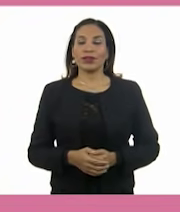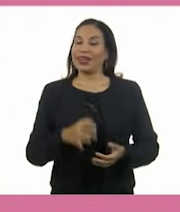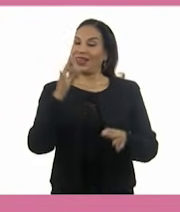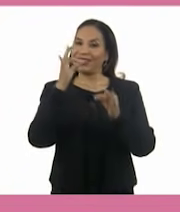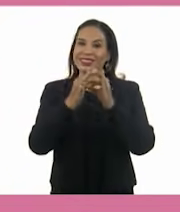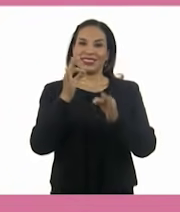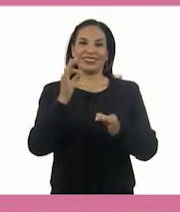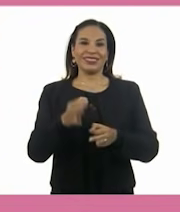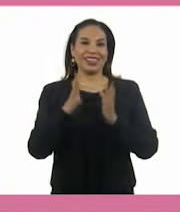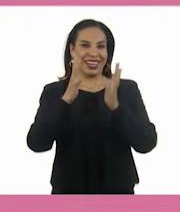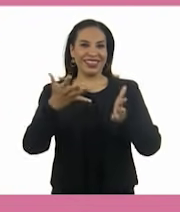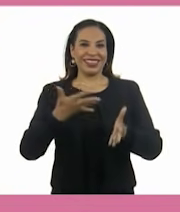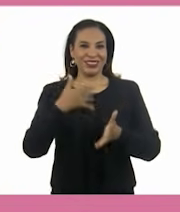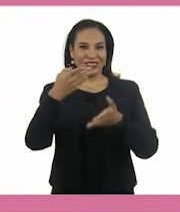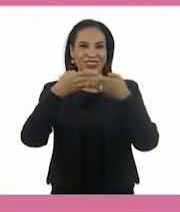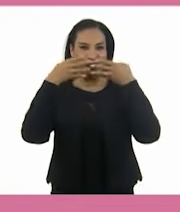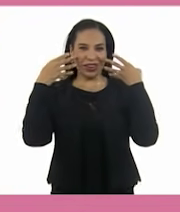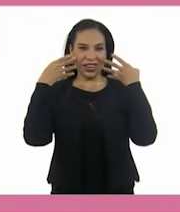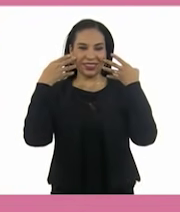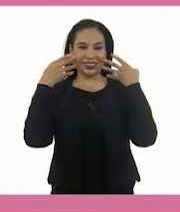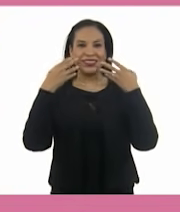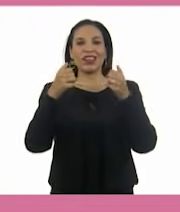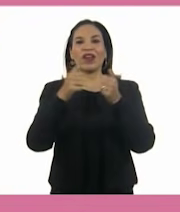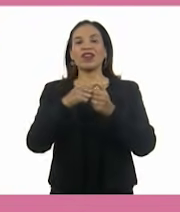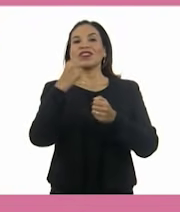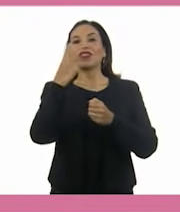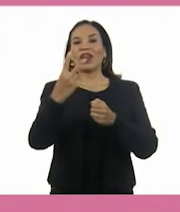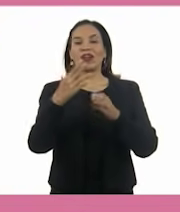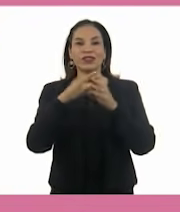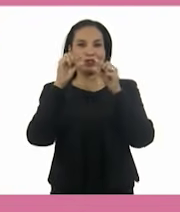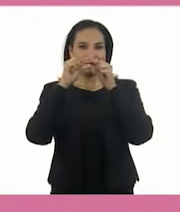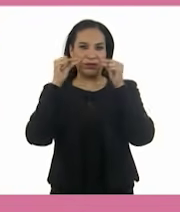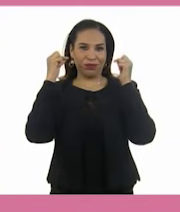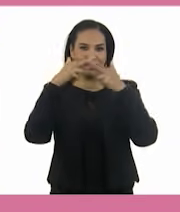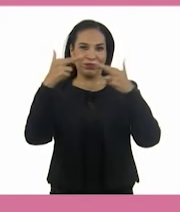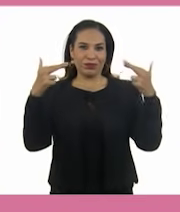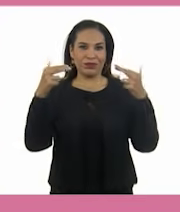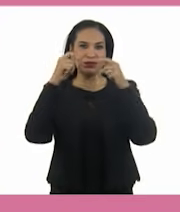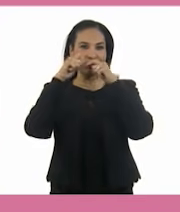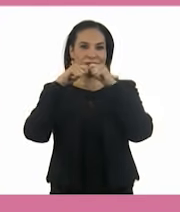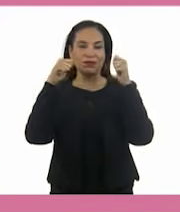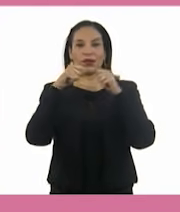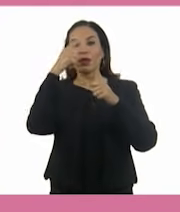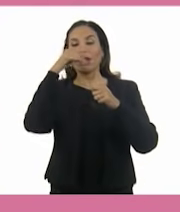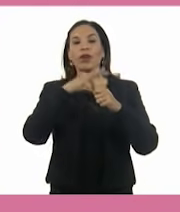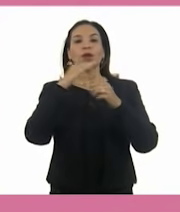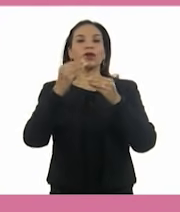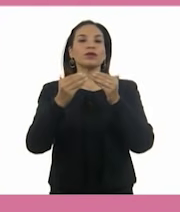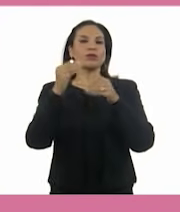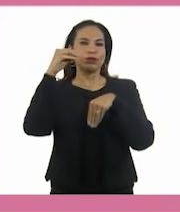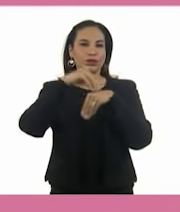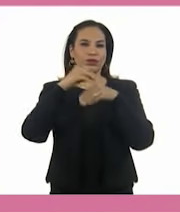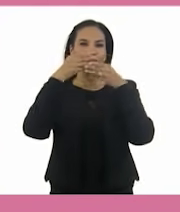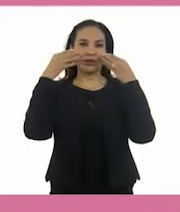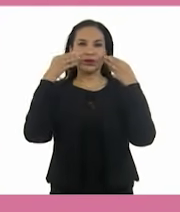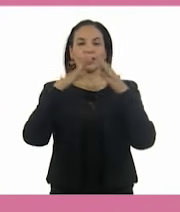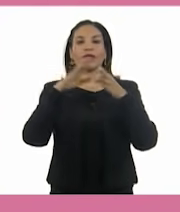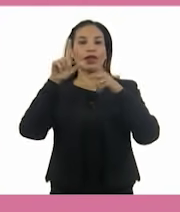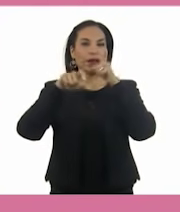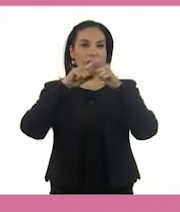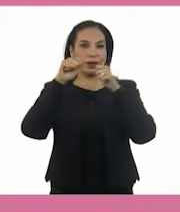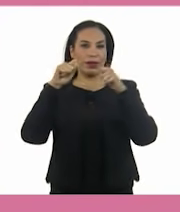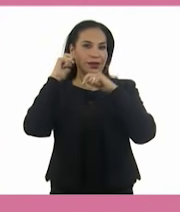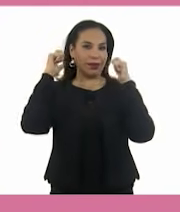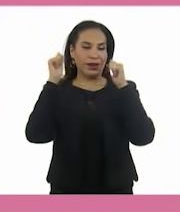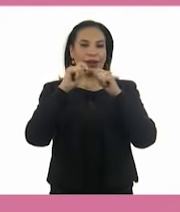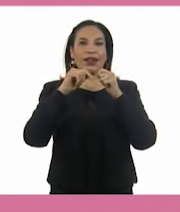Listo. Ya tienes un cubrebocas con dos pares de cuerdas. Para colocártelo, deberás amarrar las